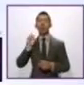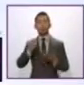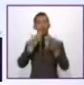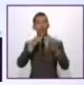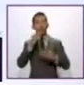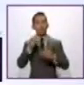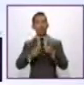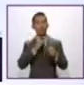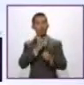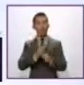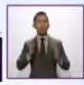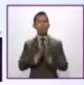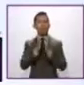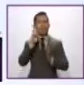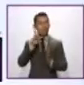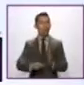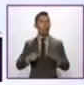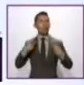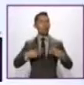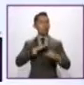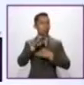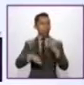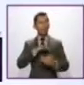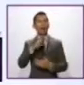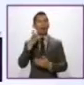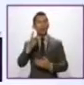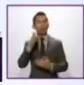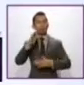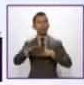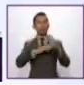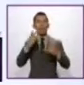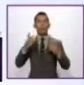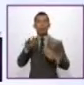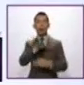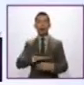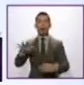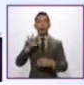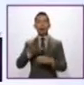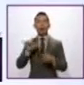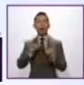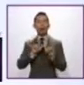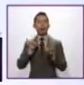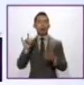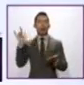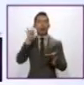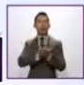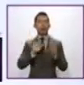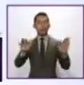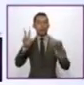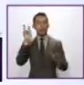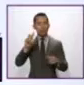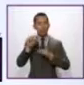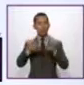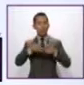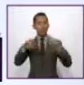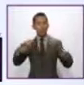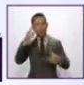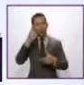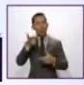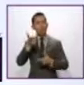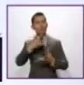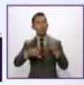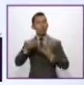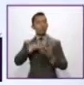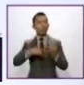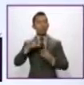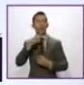una verdadera participación ciudadana, un crecimiento de nuestro aeropuerto para garantizar el verdadero crecimiento económico y